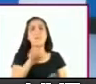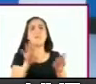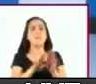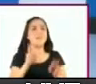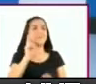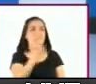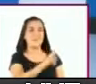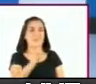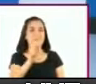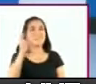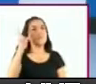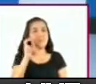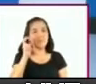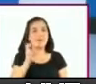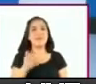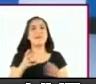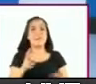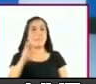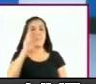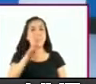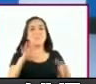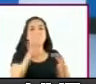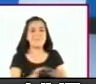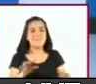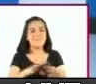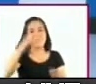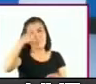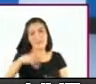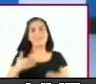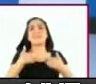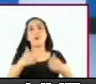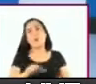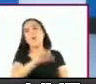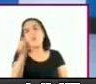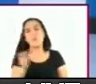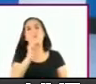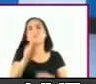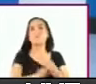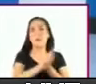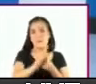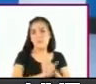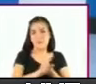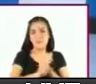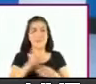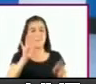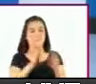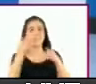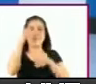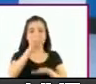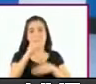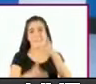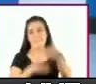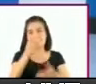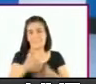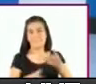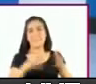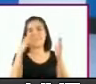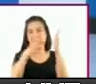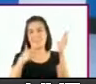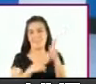el siguiente video con la finalidad de analizar otras situaciones sobre sucesiones y su regla